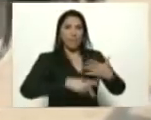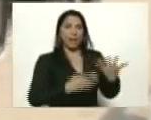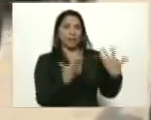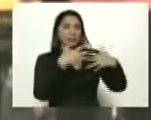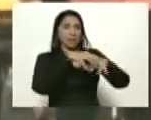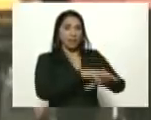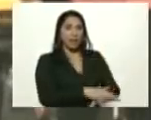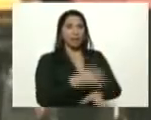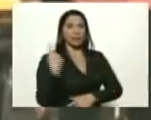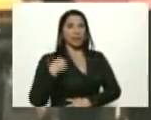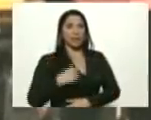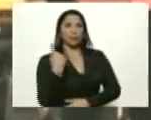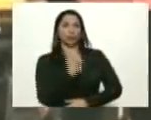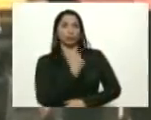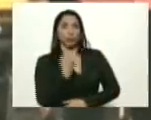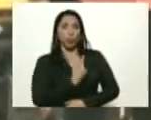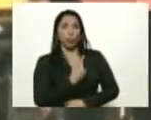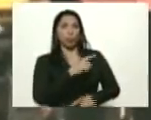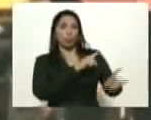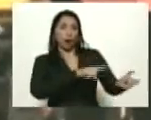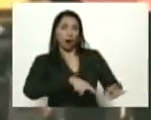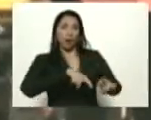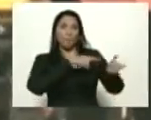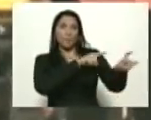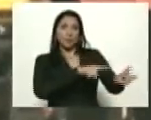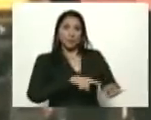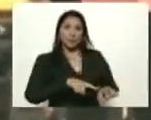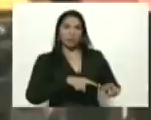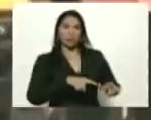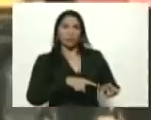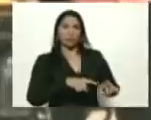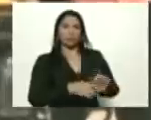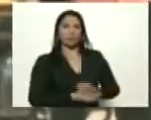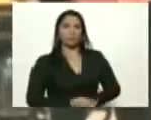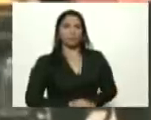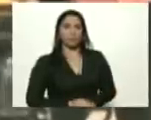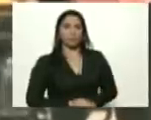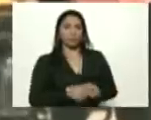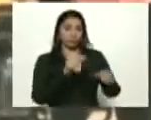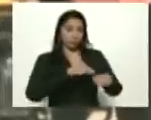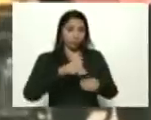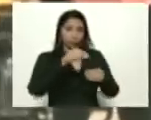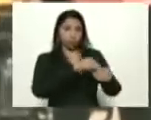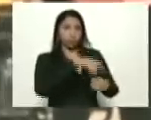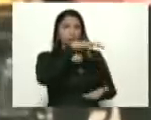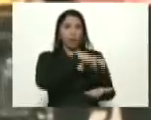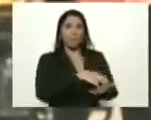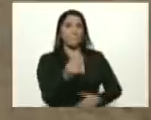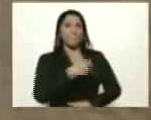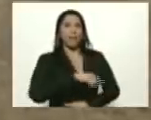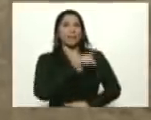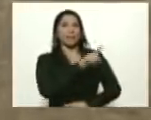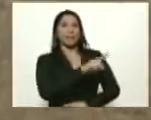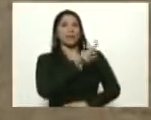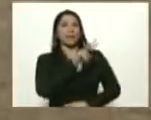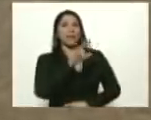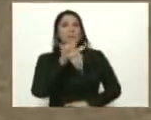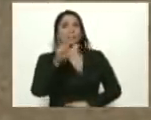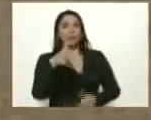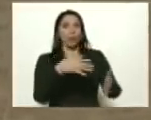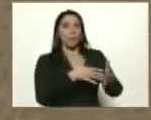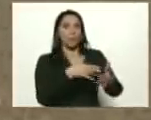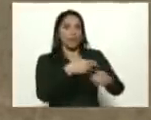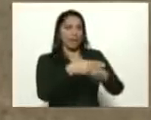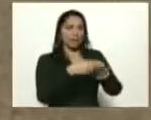que tenemos, que solo los campesinos, los conuqueros, van a sembrar en el estado más de 125 mil hectáreas.